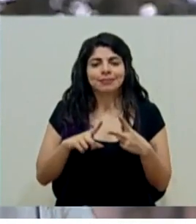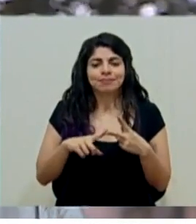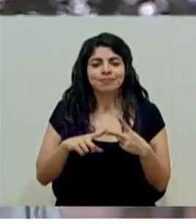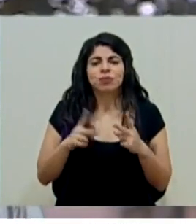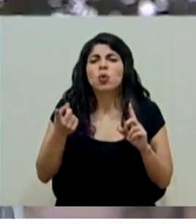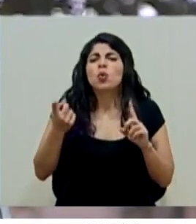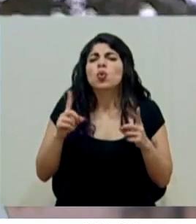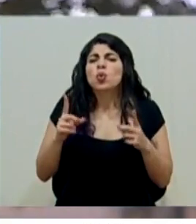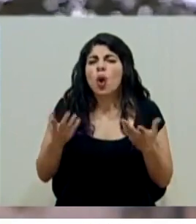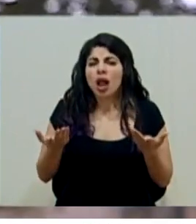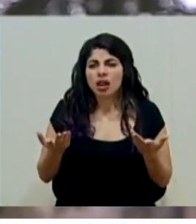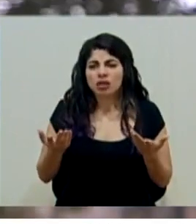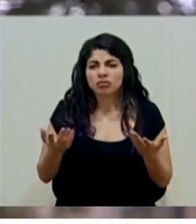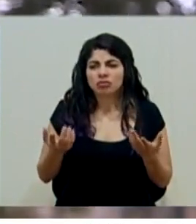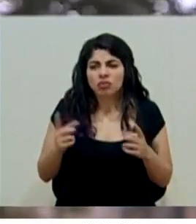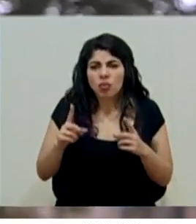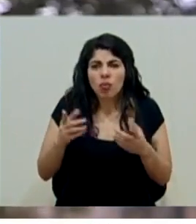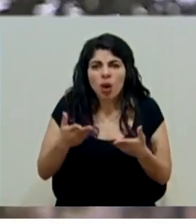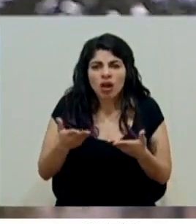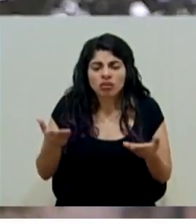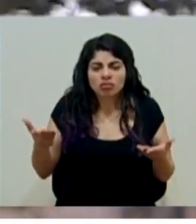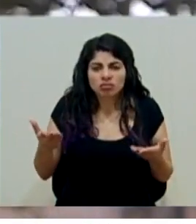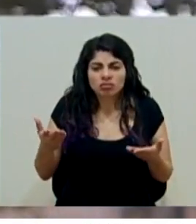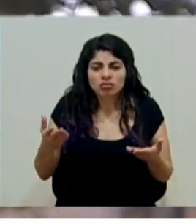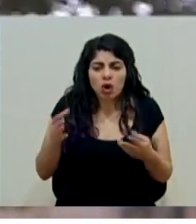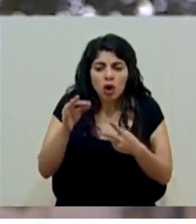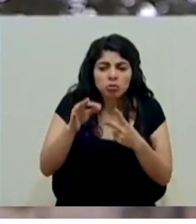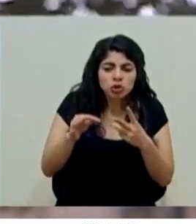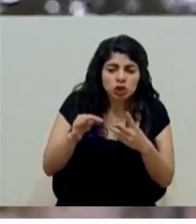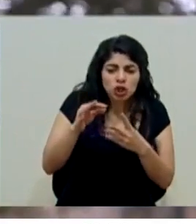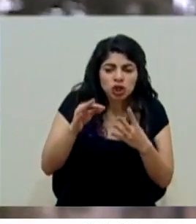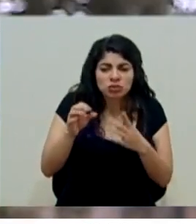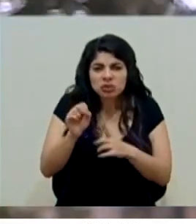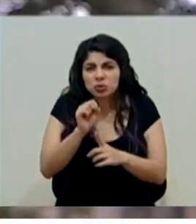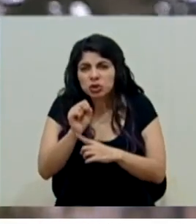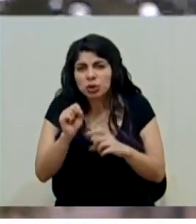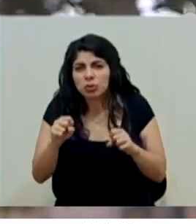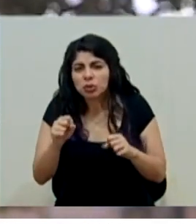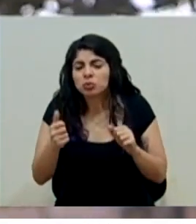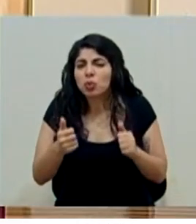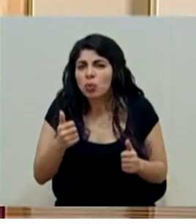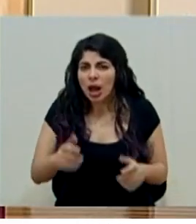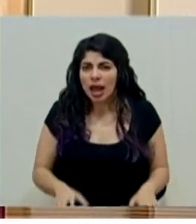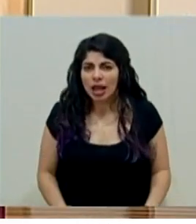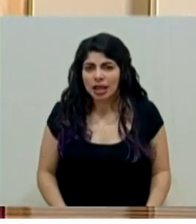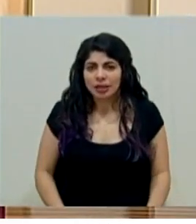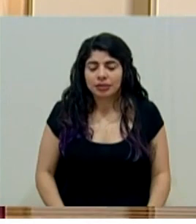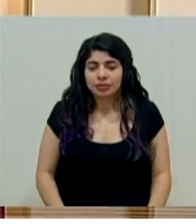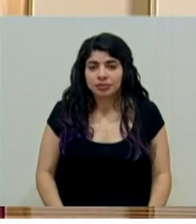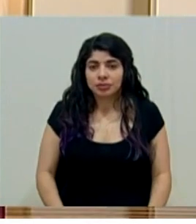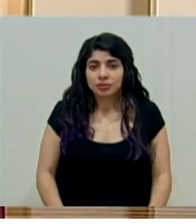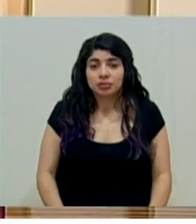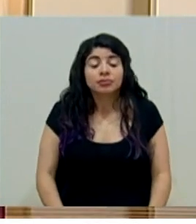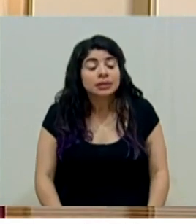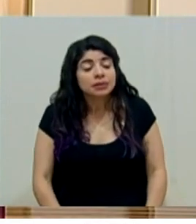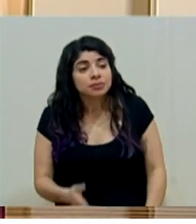Y bueno, ¿cuáles serían? ¿Cuál serían, no sé, las opciones que se manejan, los escenarios, etcétera? Lo que hemos...